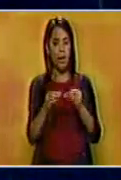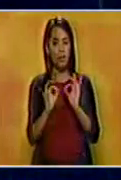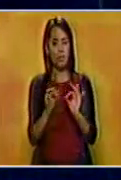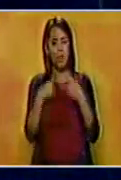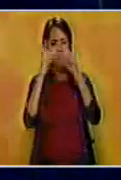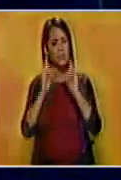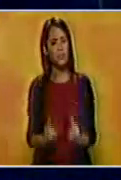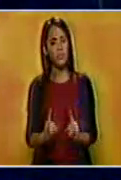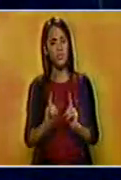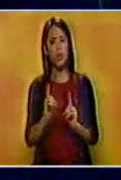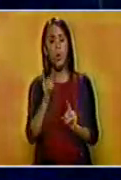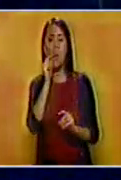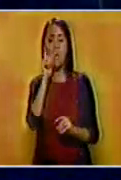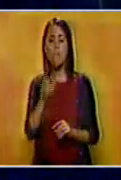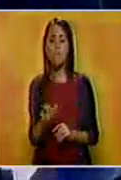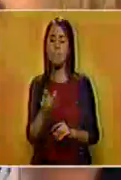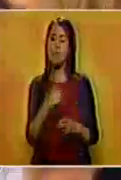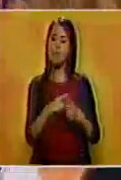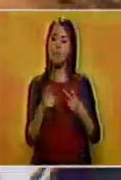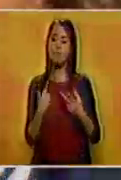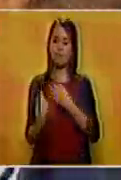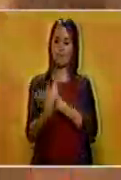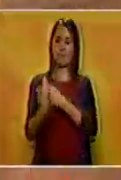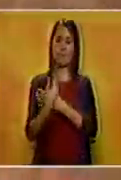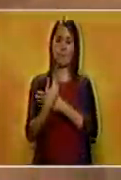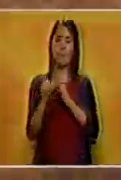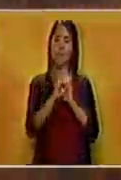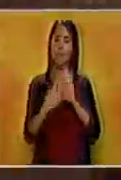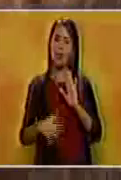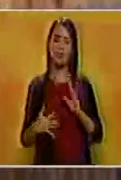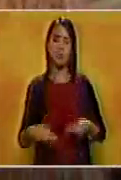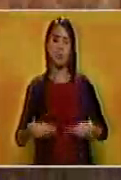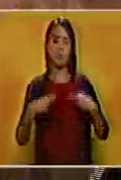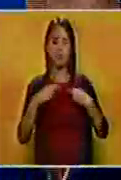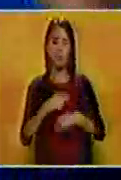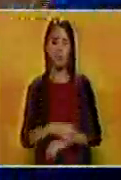sido calificada por Bruselas como un ataque al Estado de Derecho.